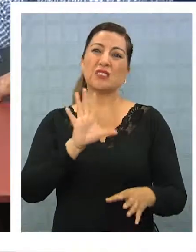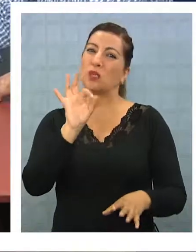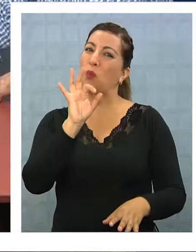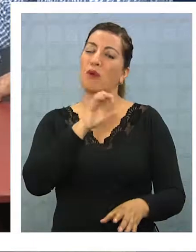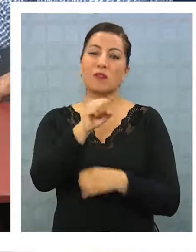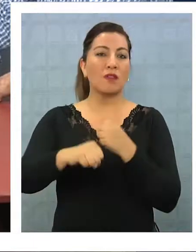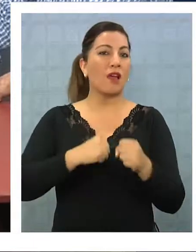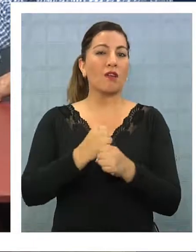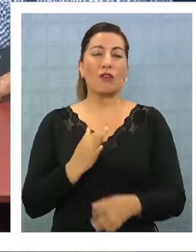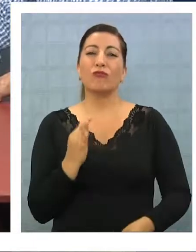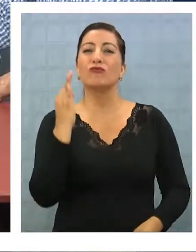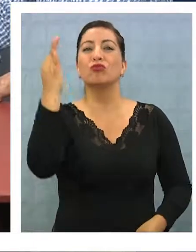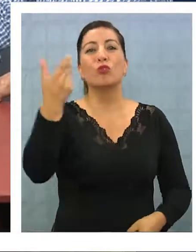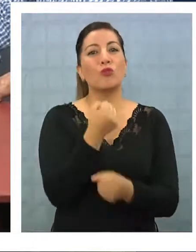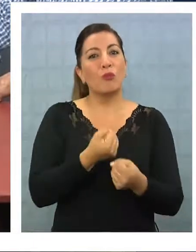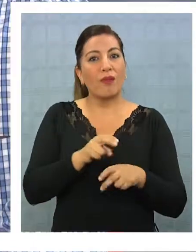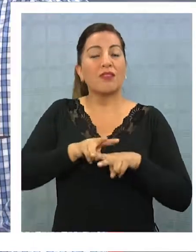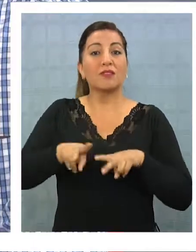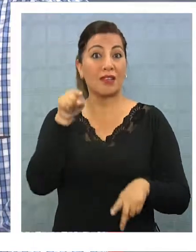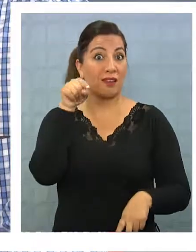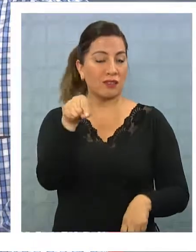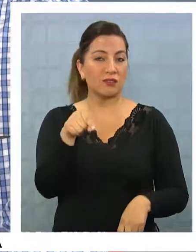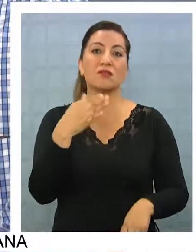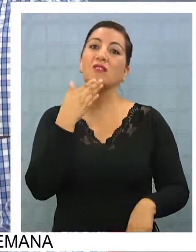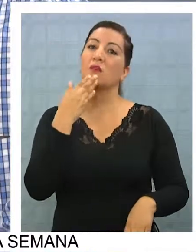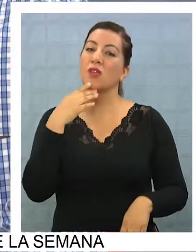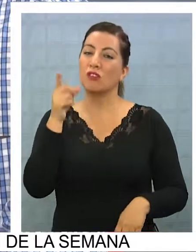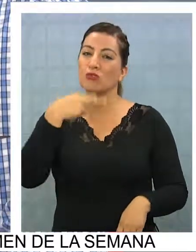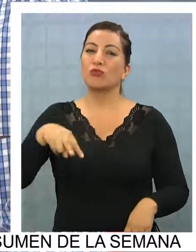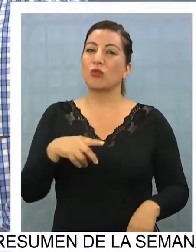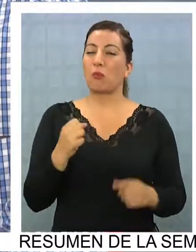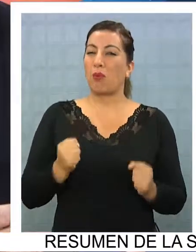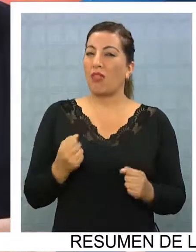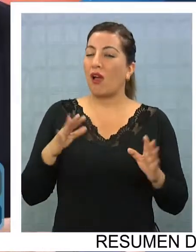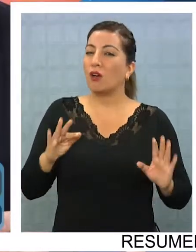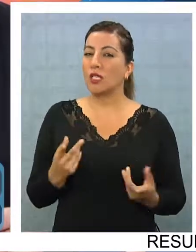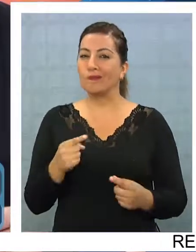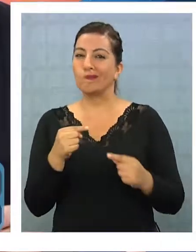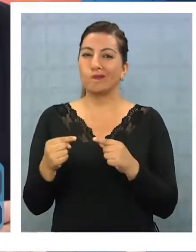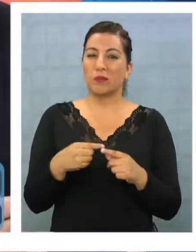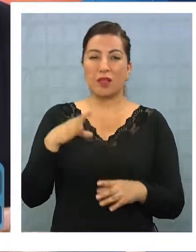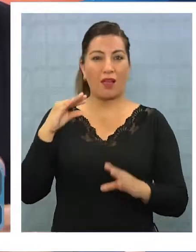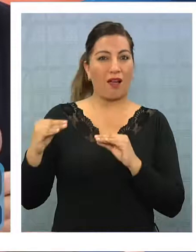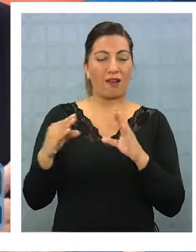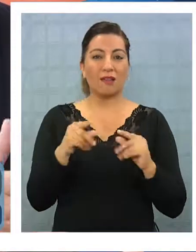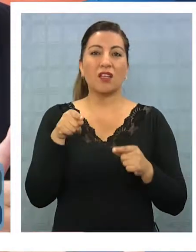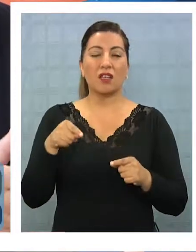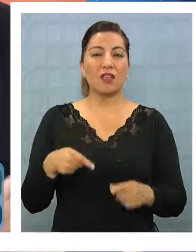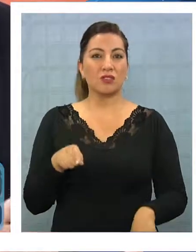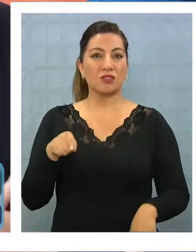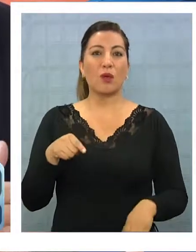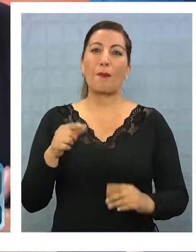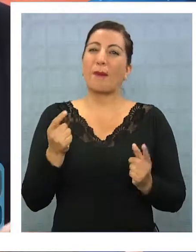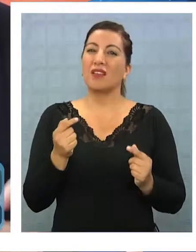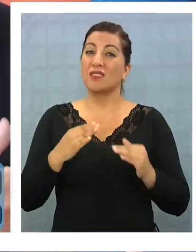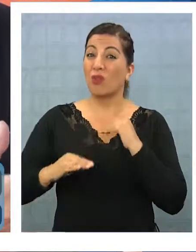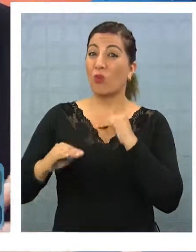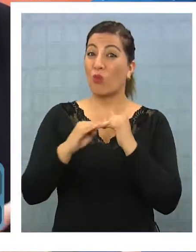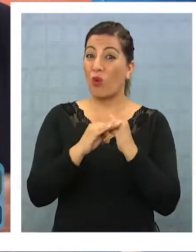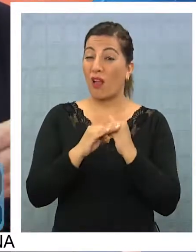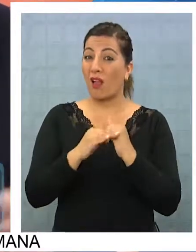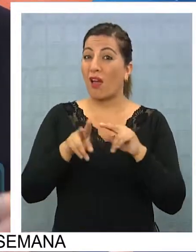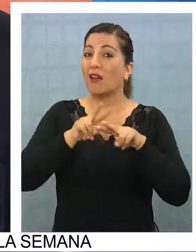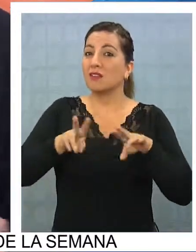décadas no va a estar en condiciones de hacer eso, y además cabe discutir si en realidad tiene un sentido de equidad